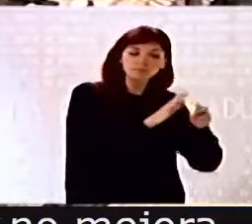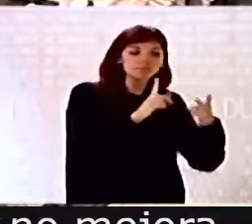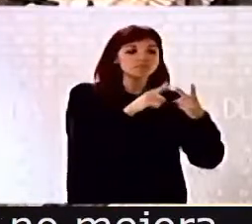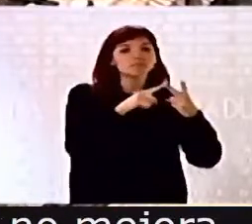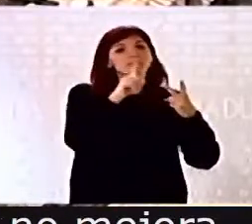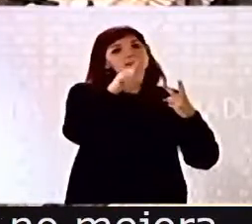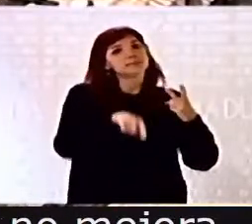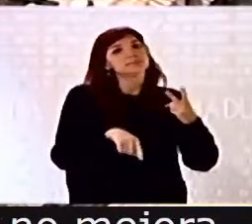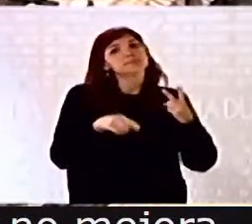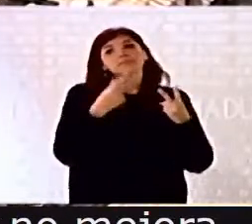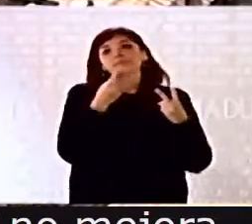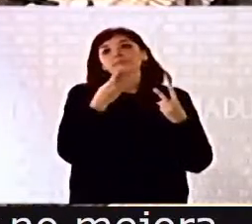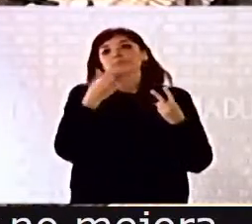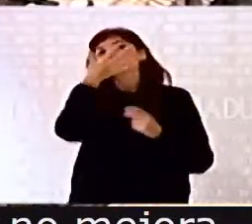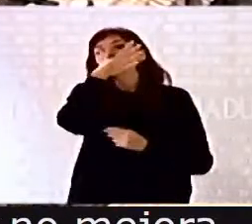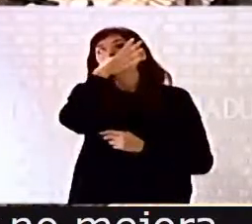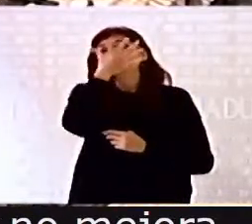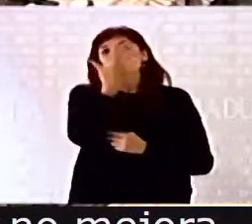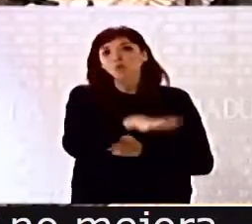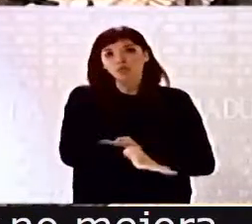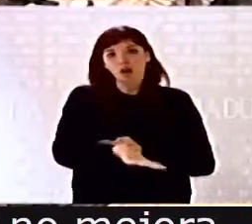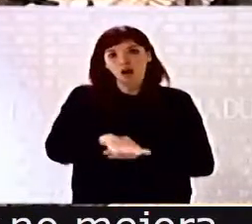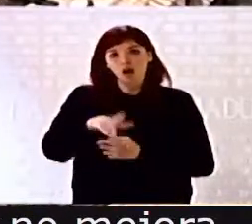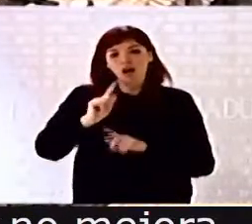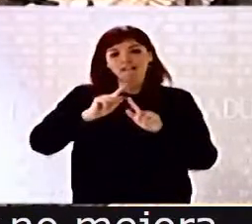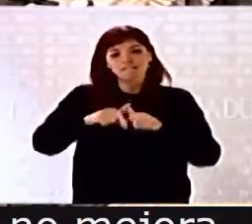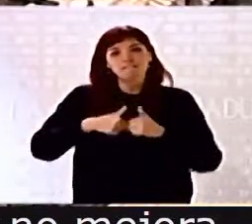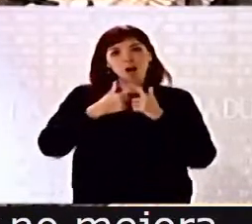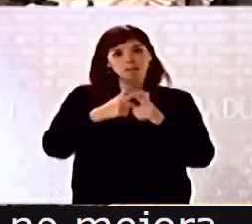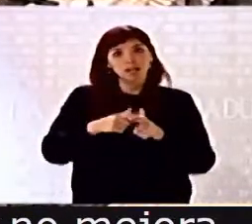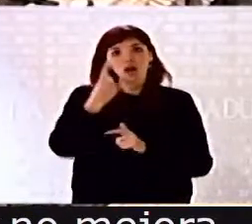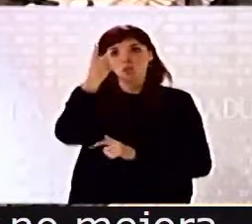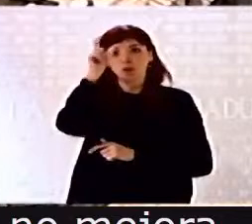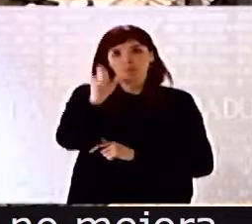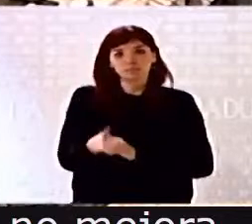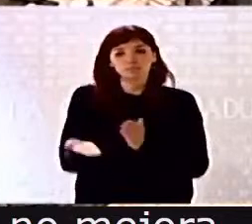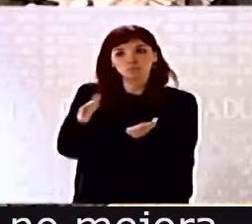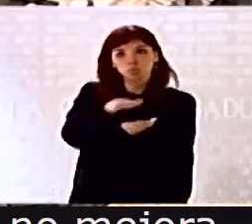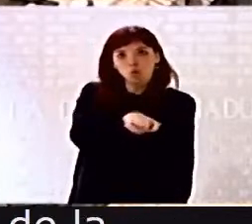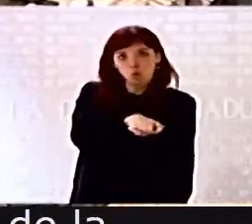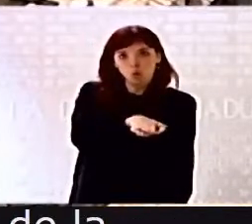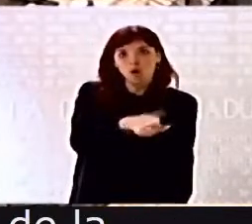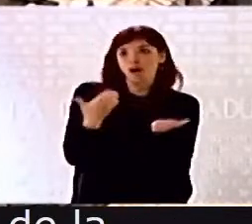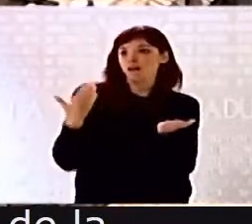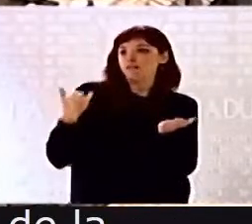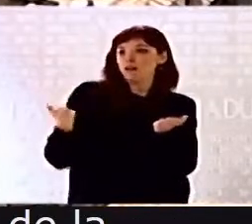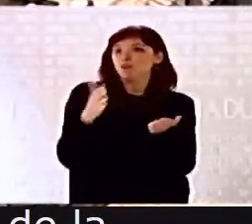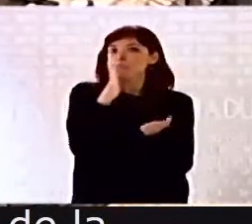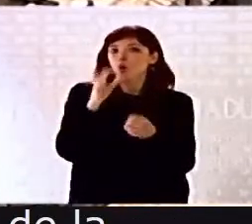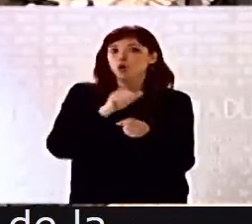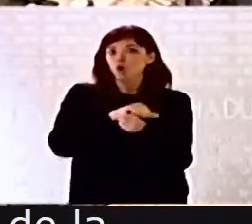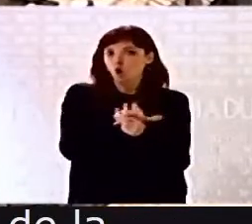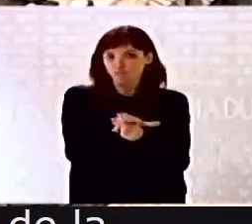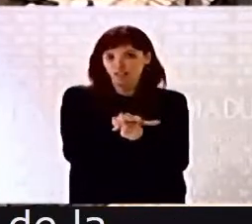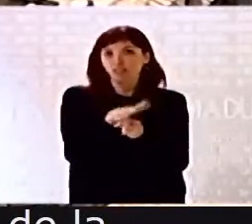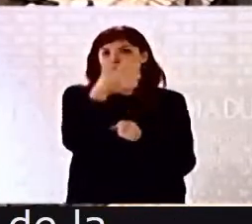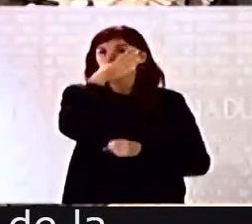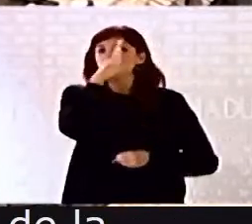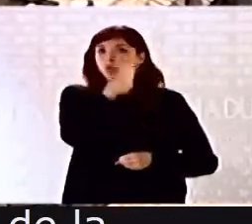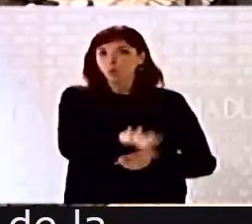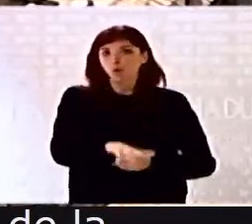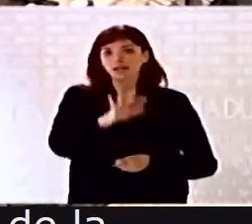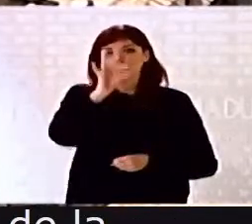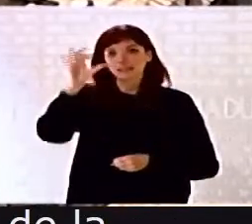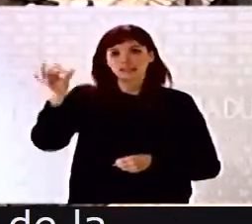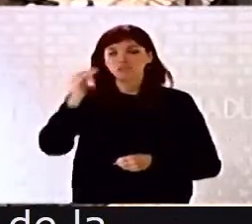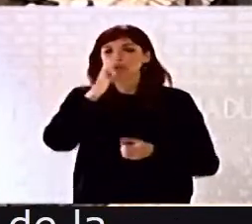al respecto de la denuncia que ha hecho la familiar de una de las fallecidas ayer por COVID-19. Bueno, ya dice en